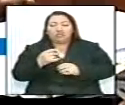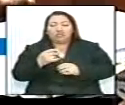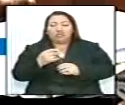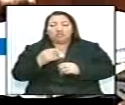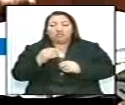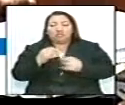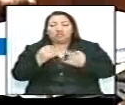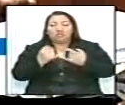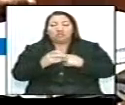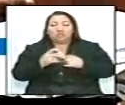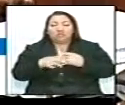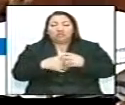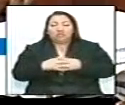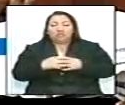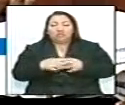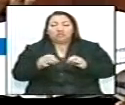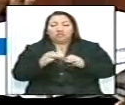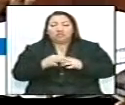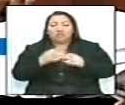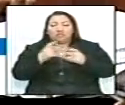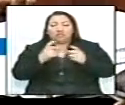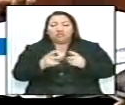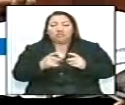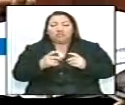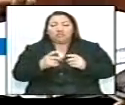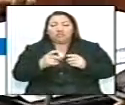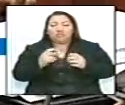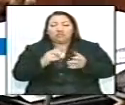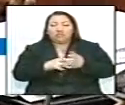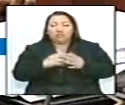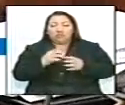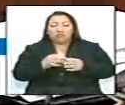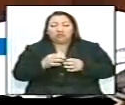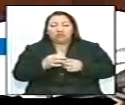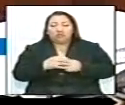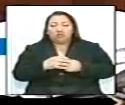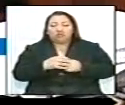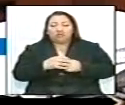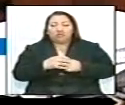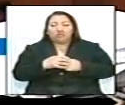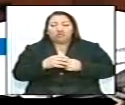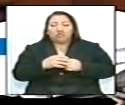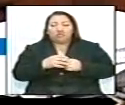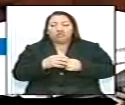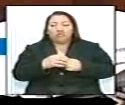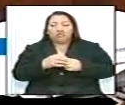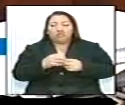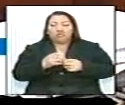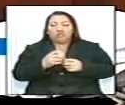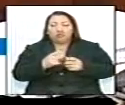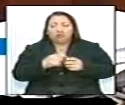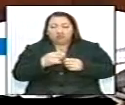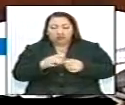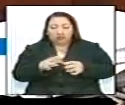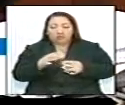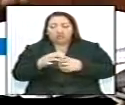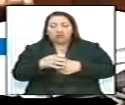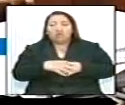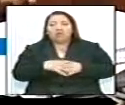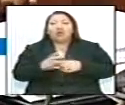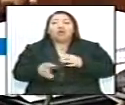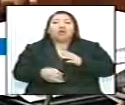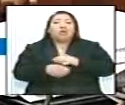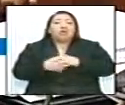porque estábamos viviendo en democracia. Estamos viviendo en democracia. Ahora no, señor. Todos se han arrodillado a las